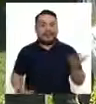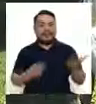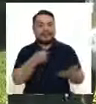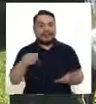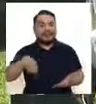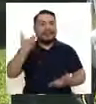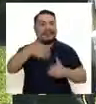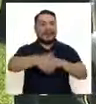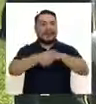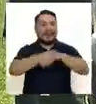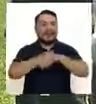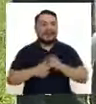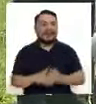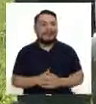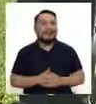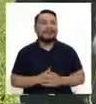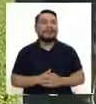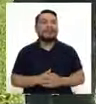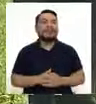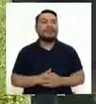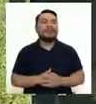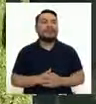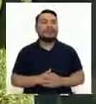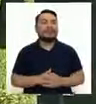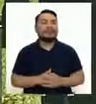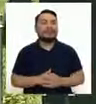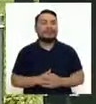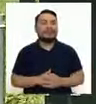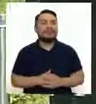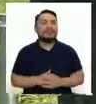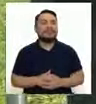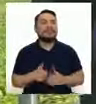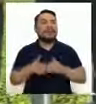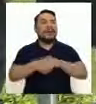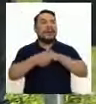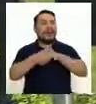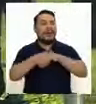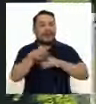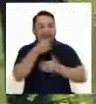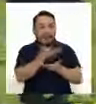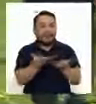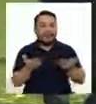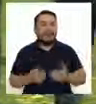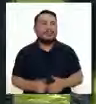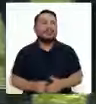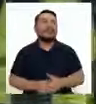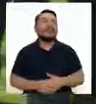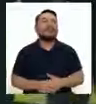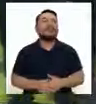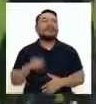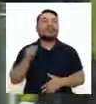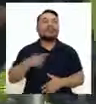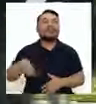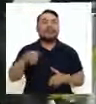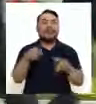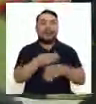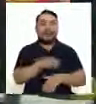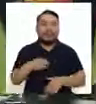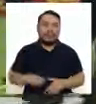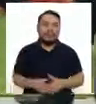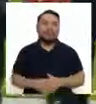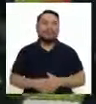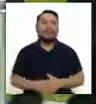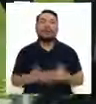China, saludando a los colegas, a los periodistas, lo mismo que el presidente del Consejo de